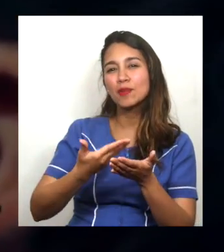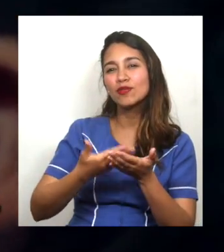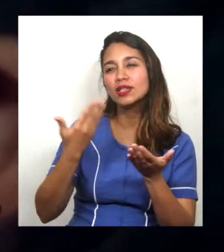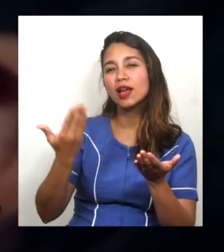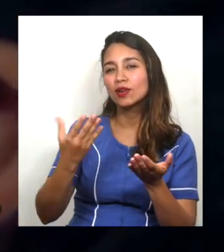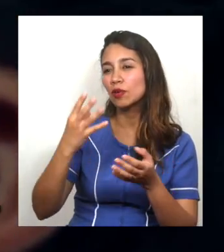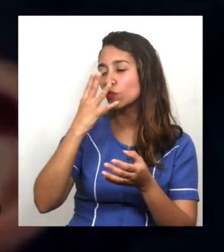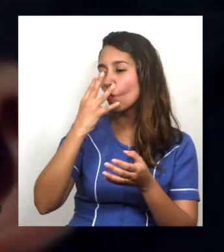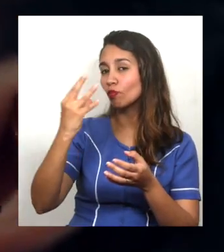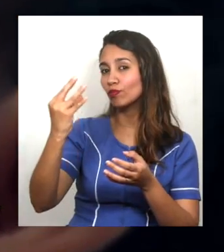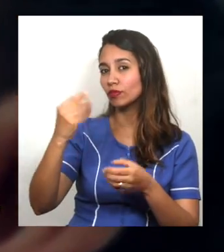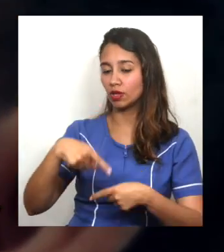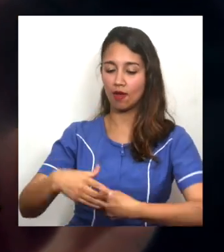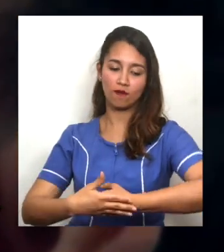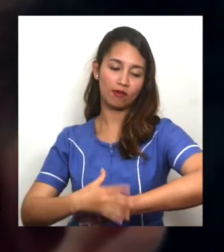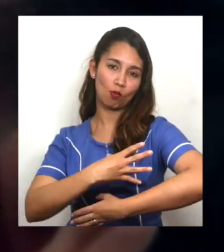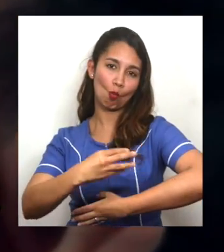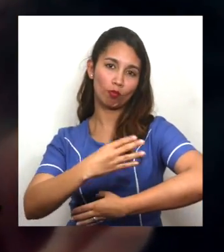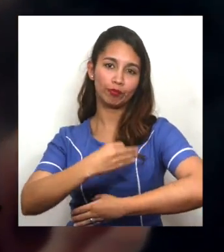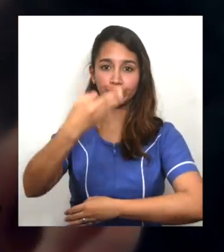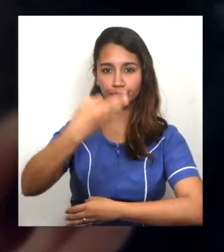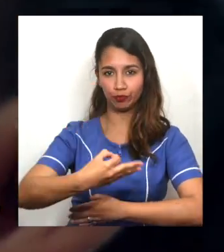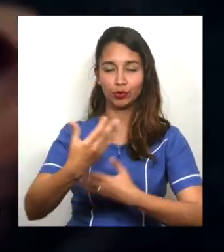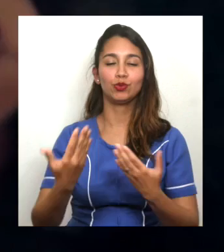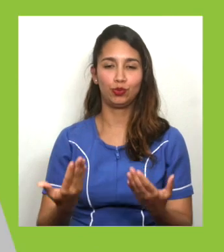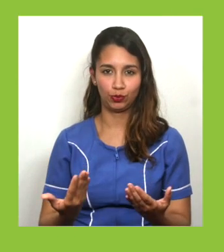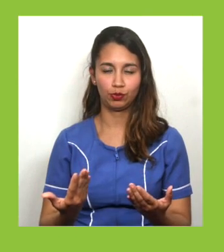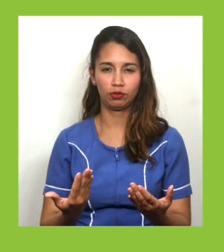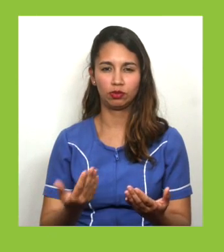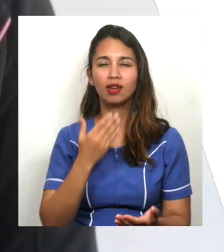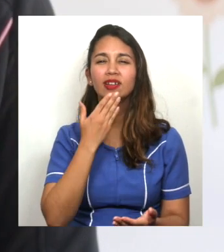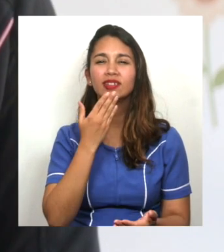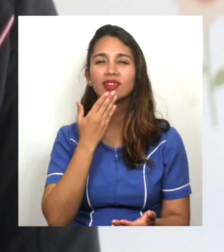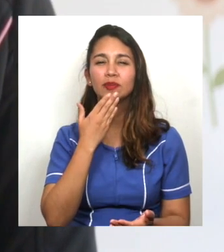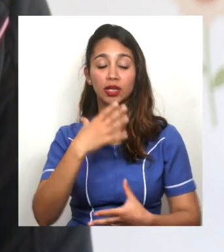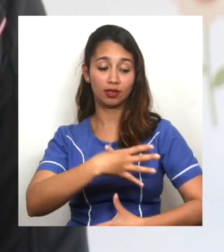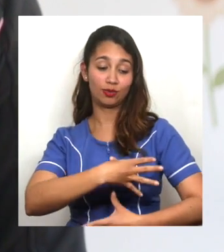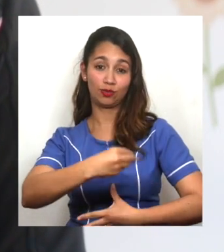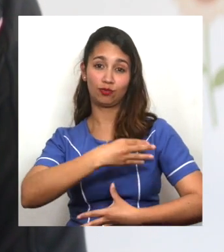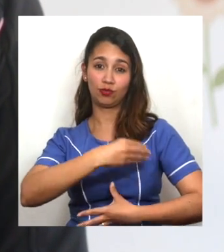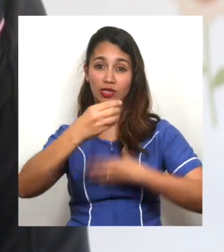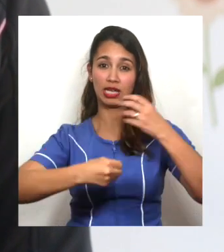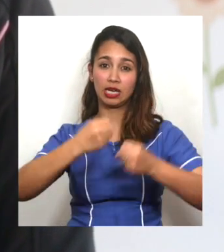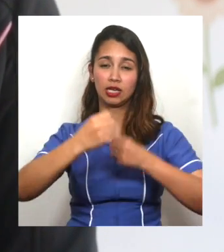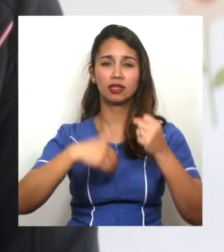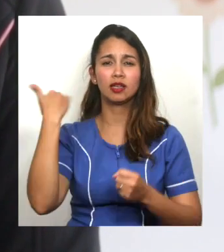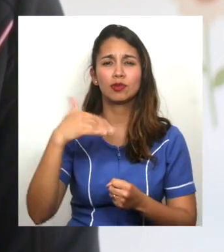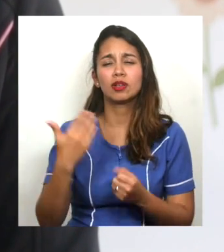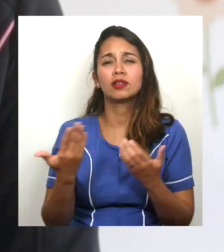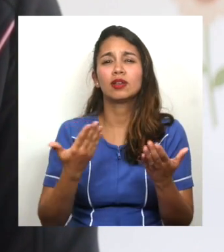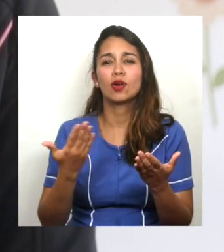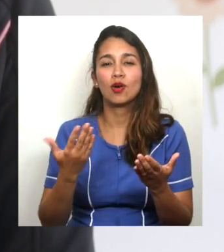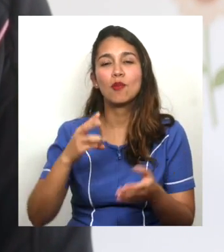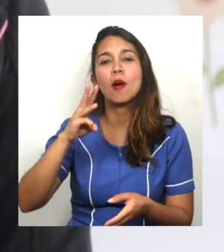manera de poder generar el vacío suficiente para que el bebé pueda succionar. Además, para fomentar la lactancia materna